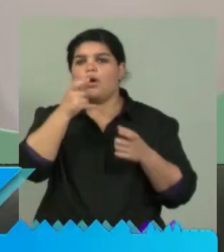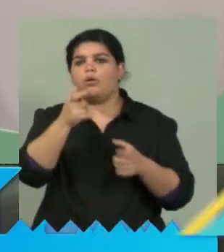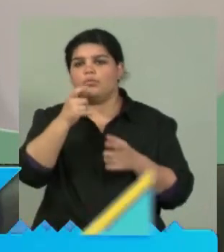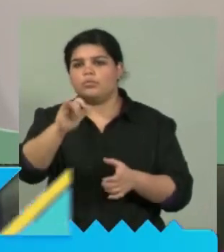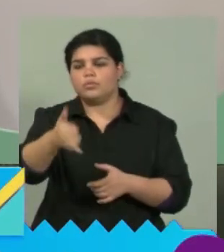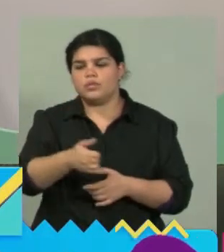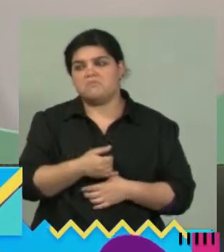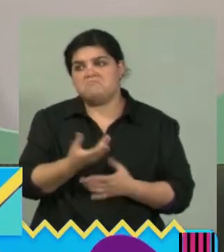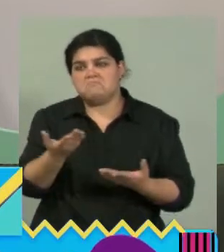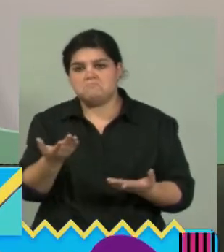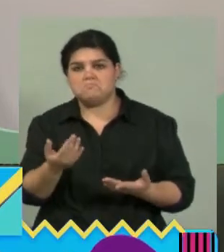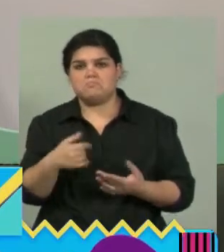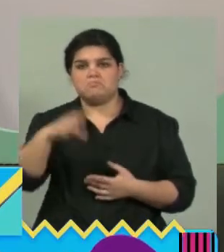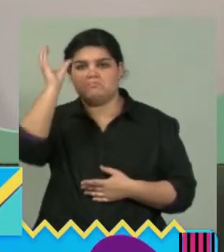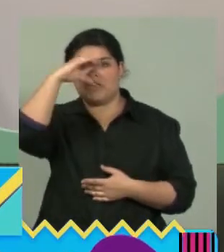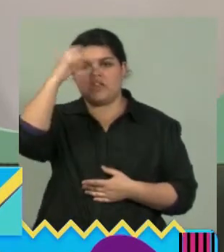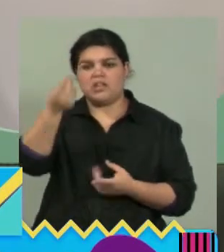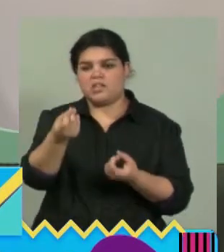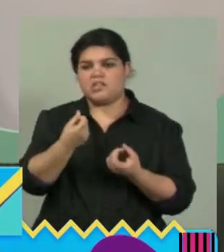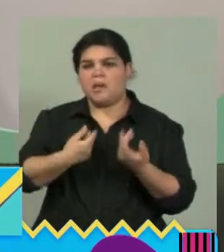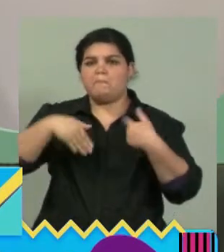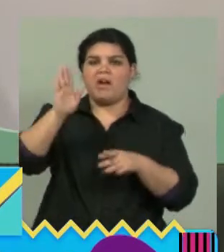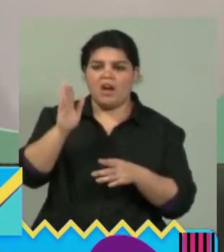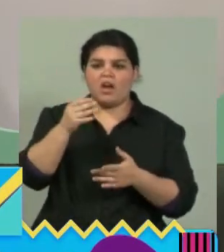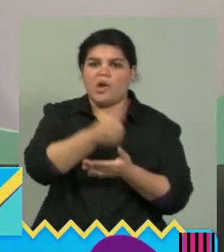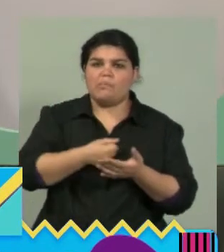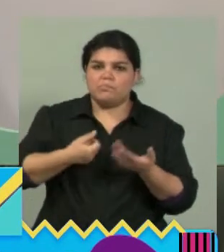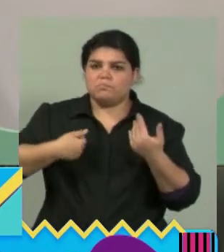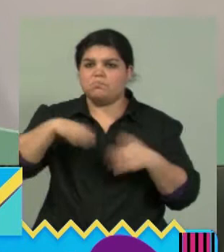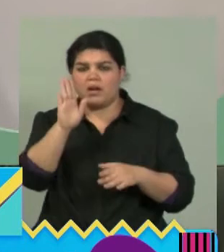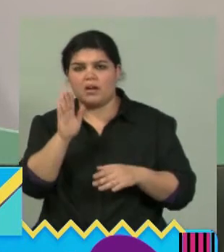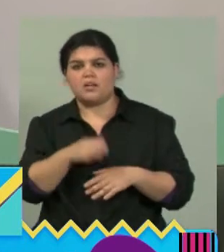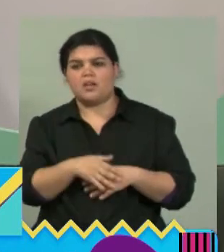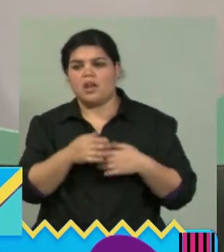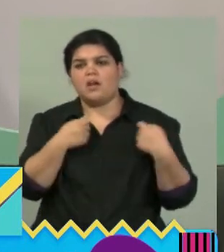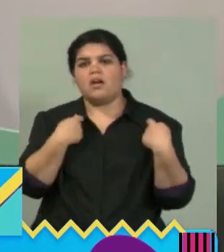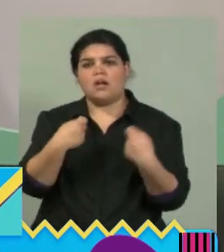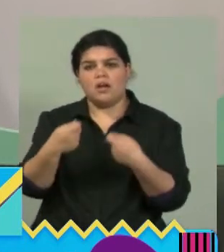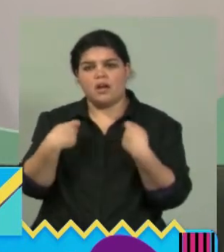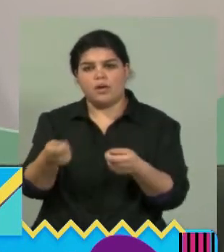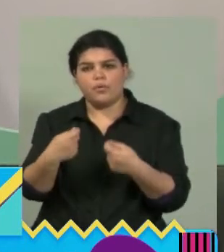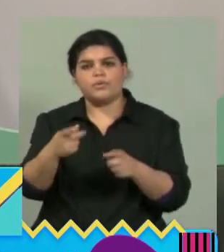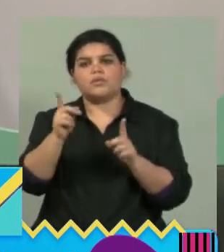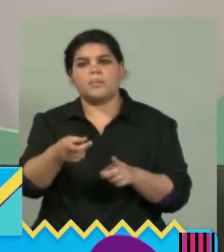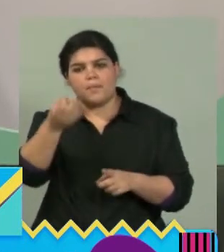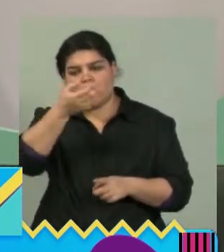que profundizarlos, habrá que multiplicar los esfuerzos y agregarle recursos seguramente y profesionales y demás a